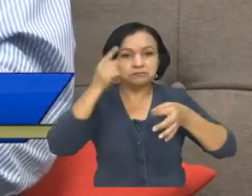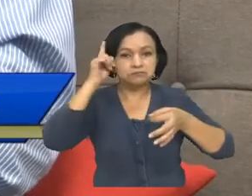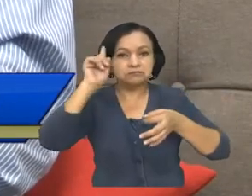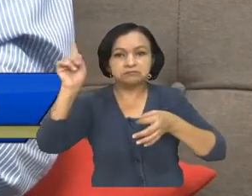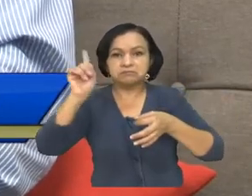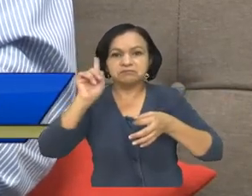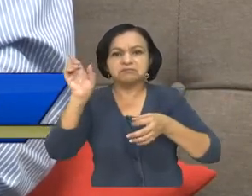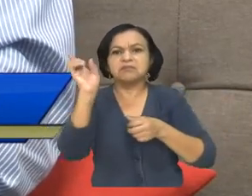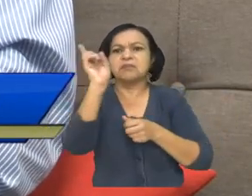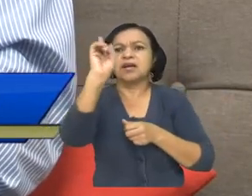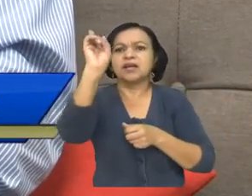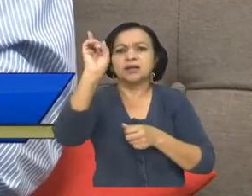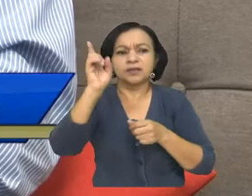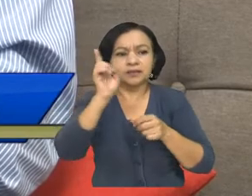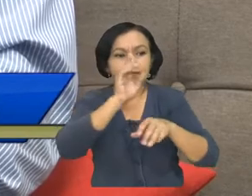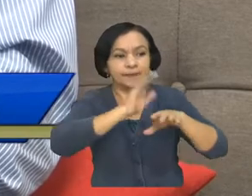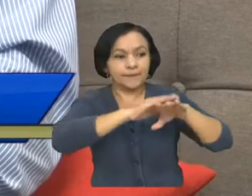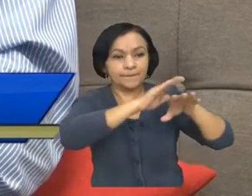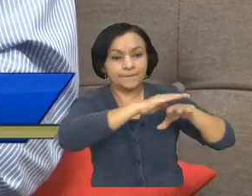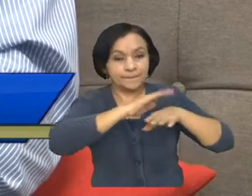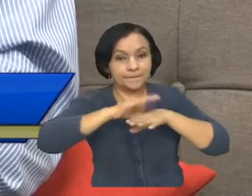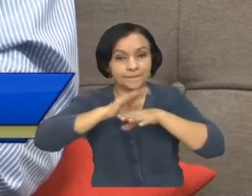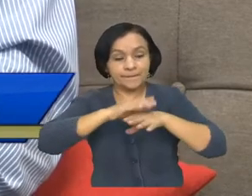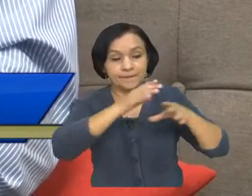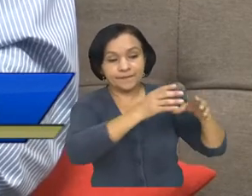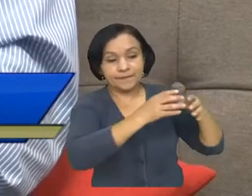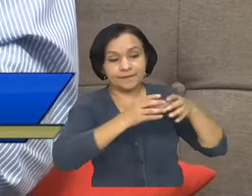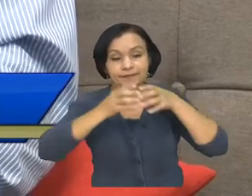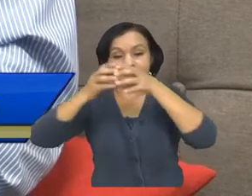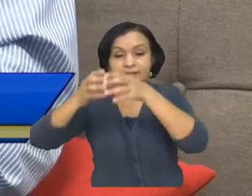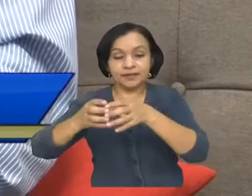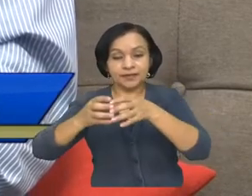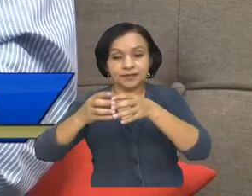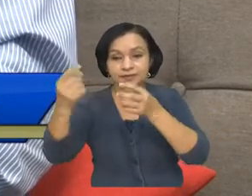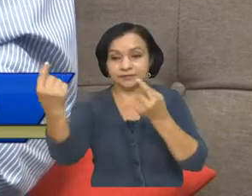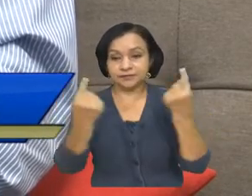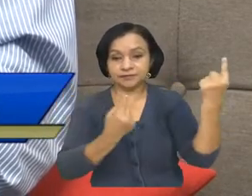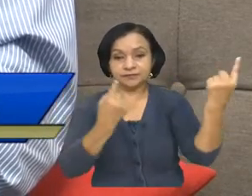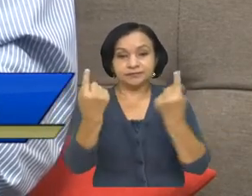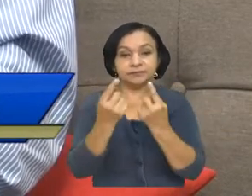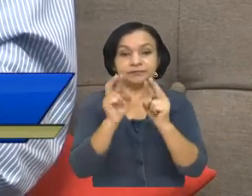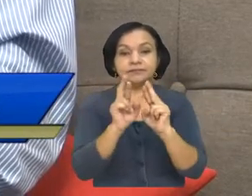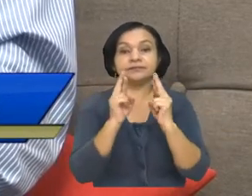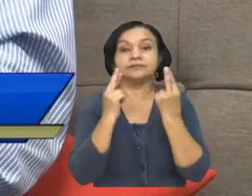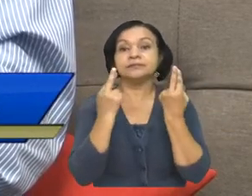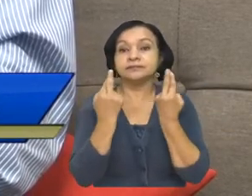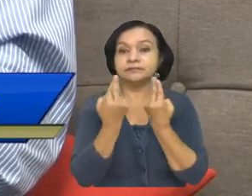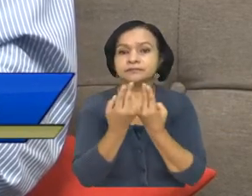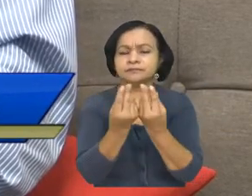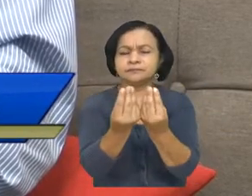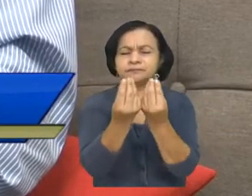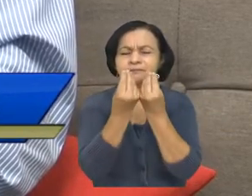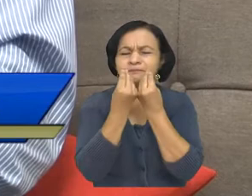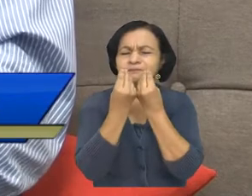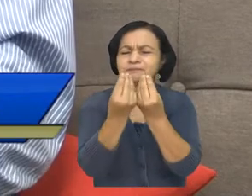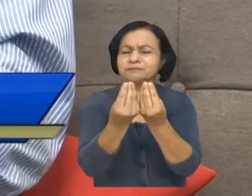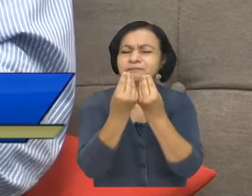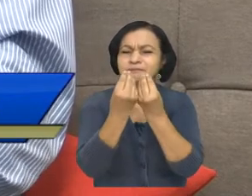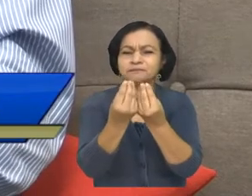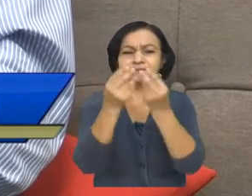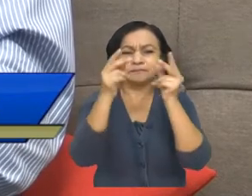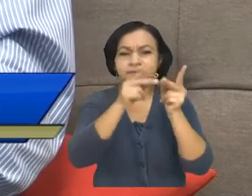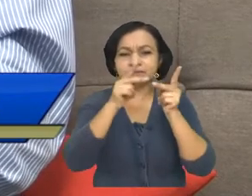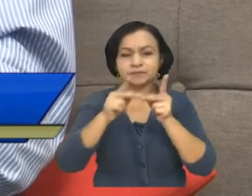íbamos. Entonces nos citaron allá, en ese lugar, y encontramos a miles de personas, gente